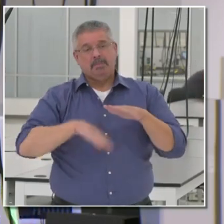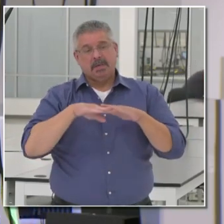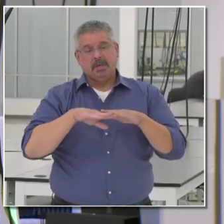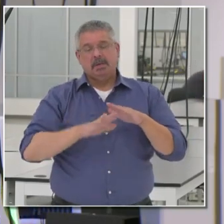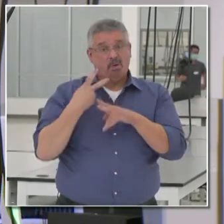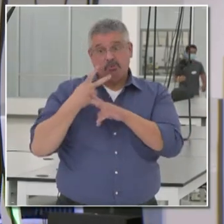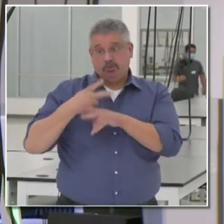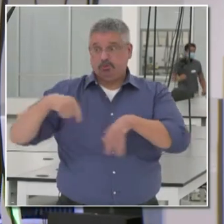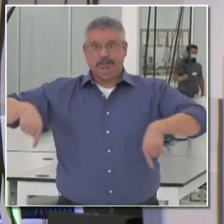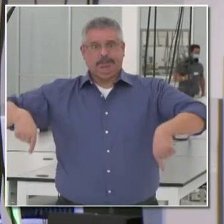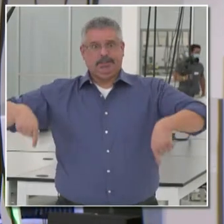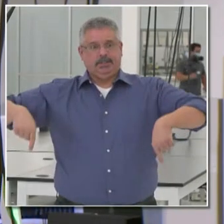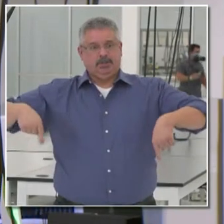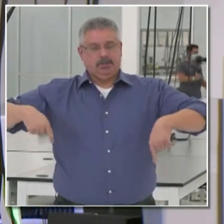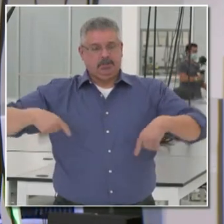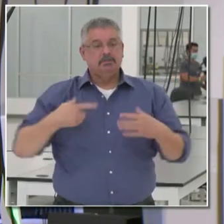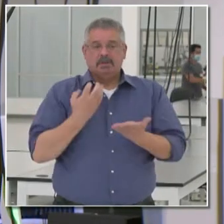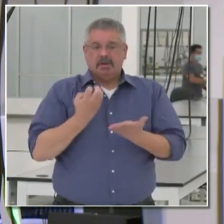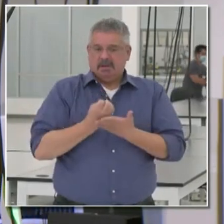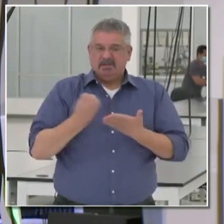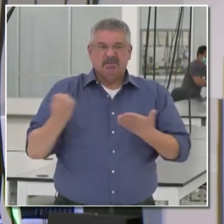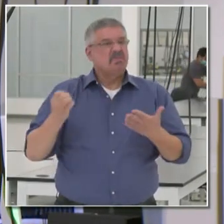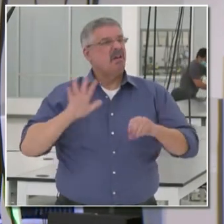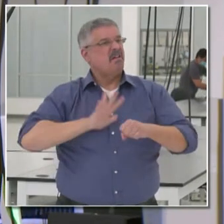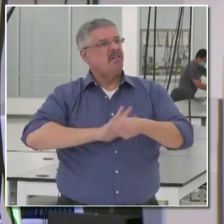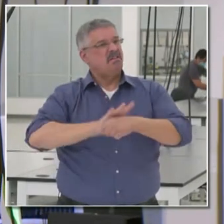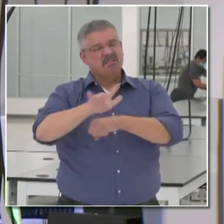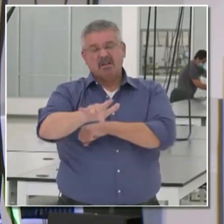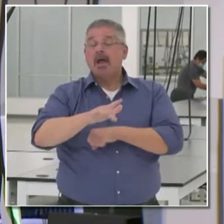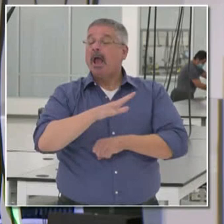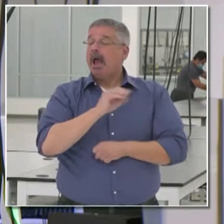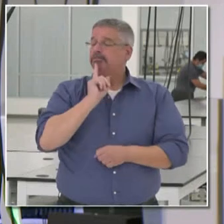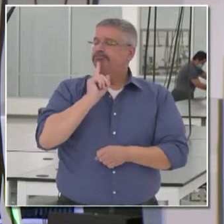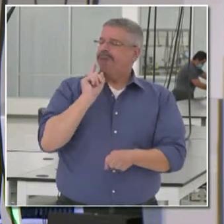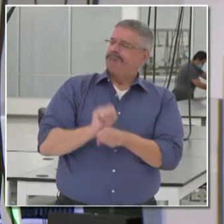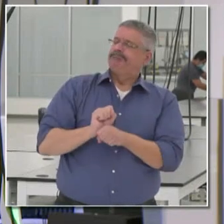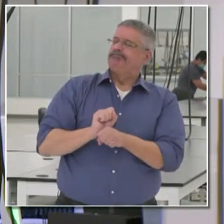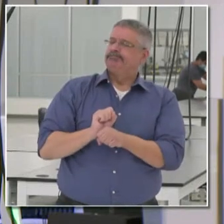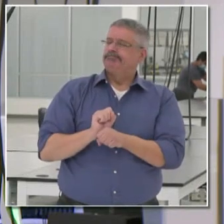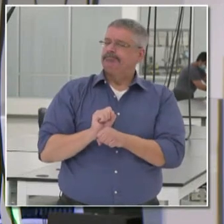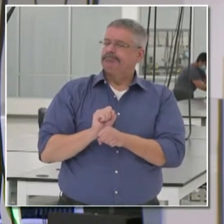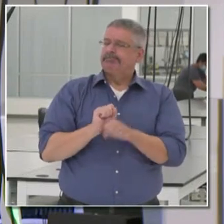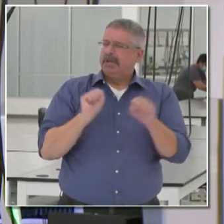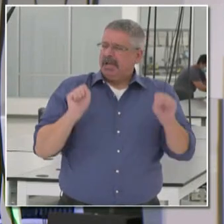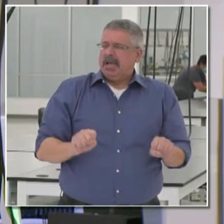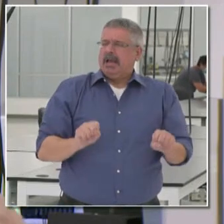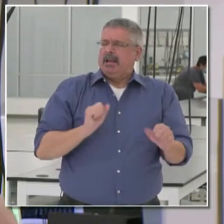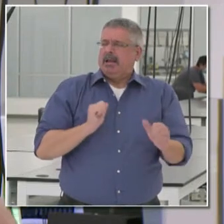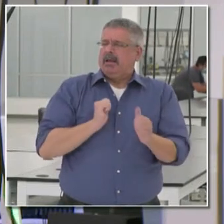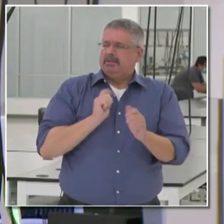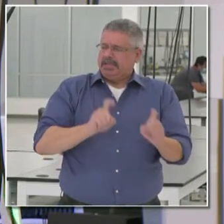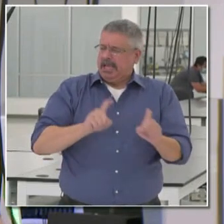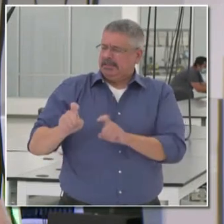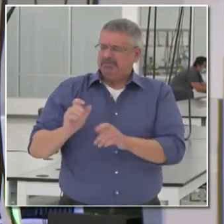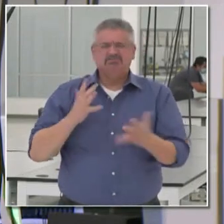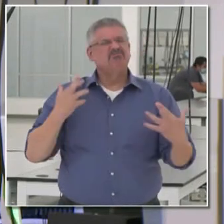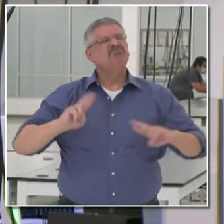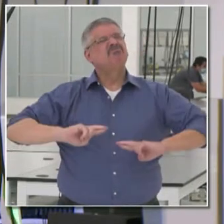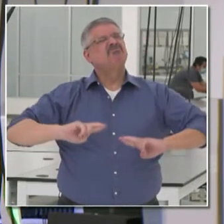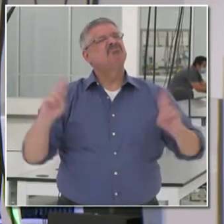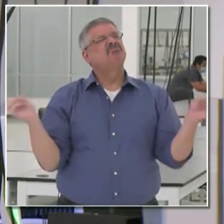lo han producido bajo techo con los suministros correctos y están garantizando la capacidad